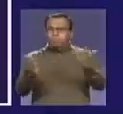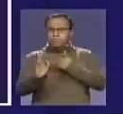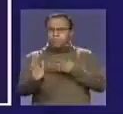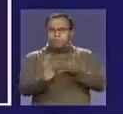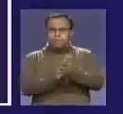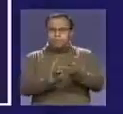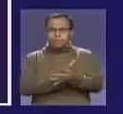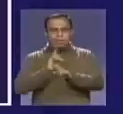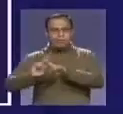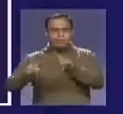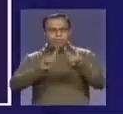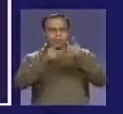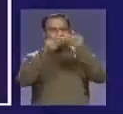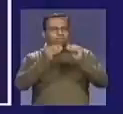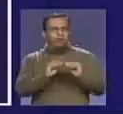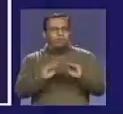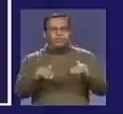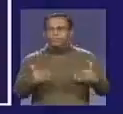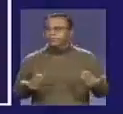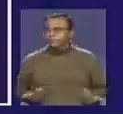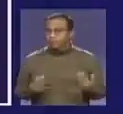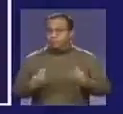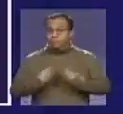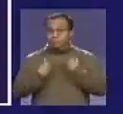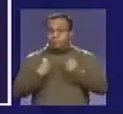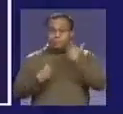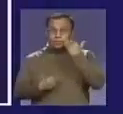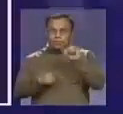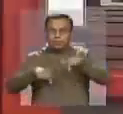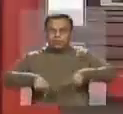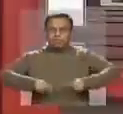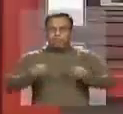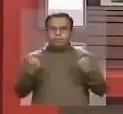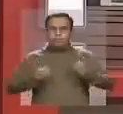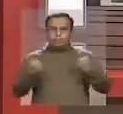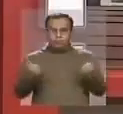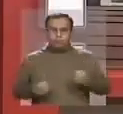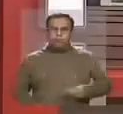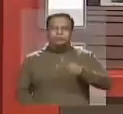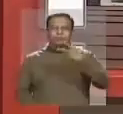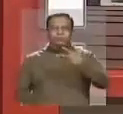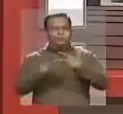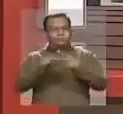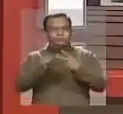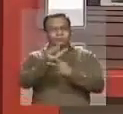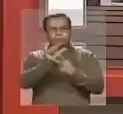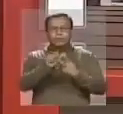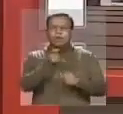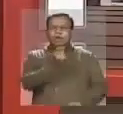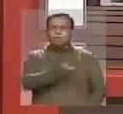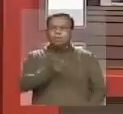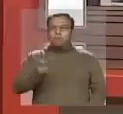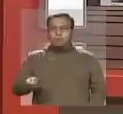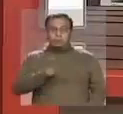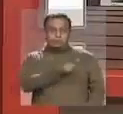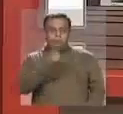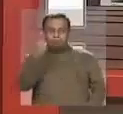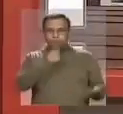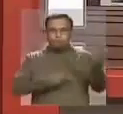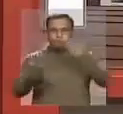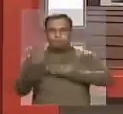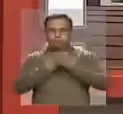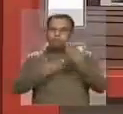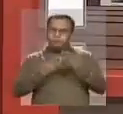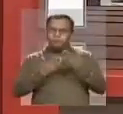esto sobre las diversas maneras de vida de las mujeres en Bogotá? Dos abogadas expertas serán las voces que analizarán